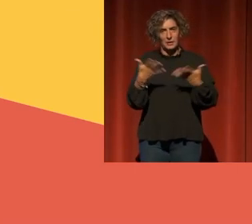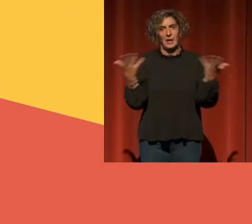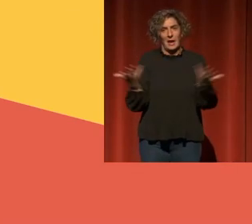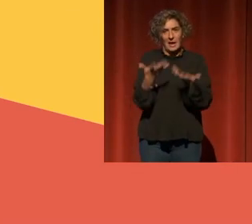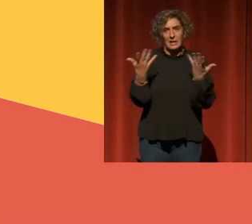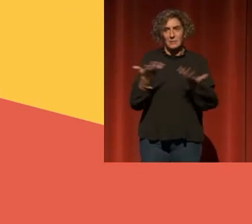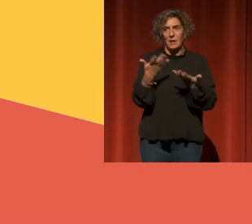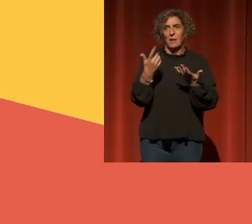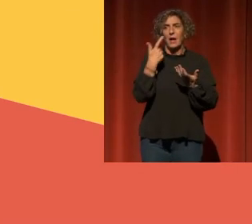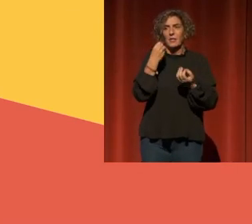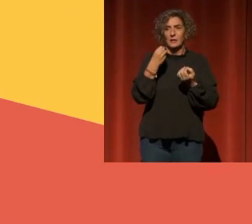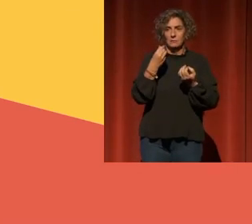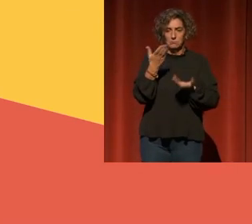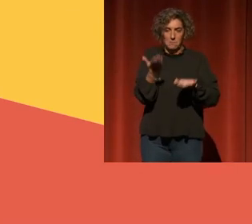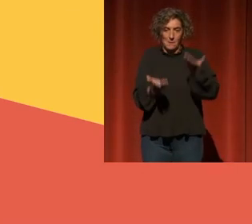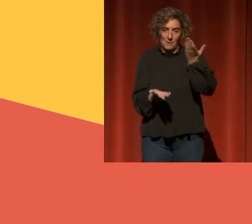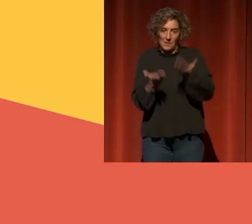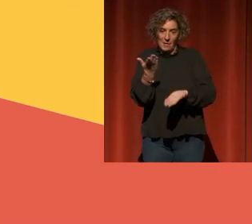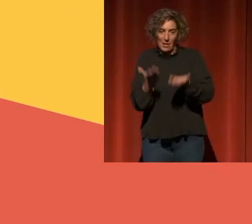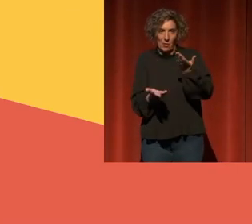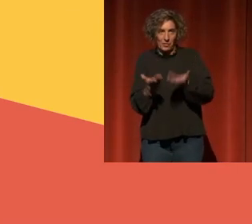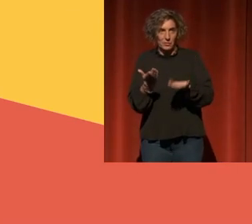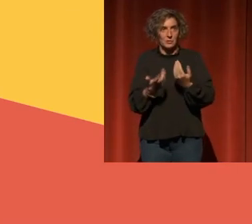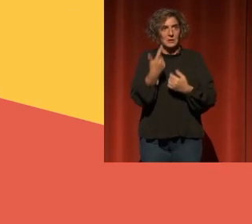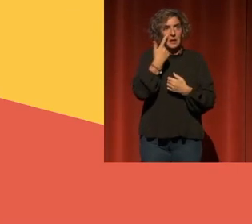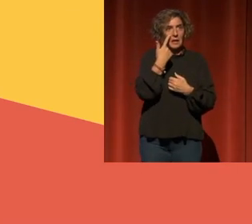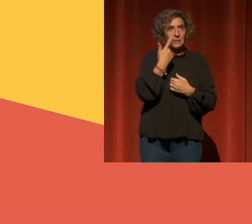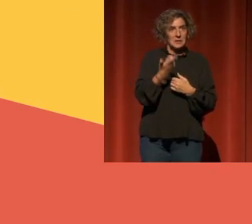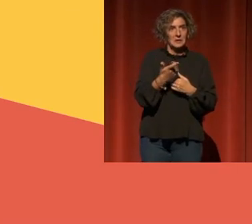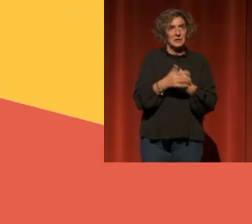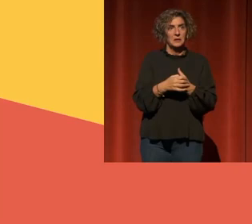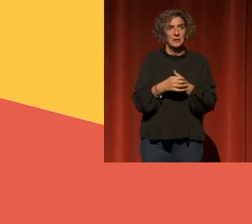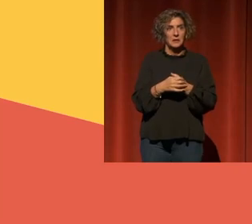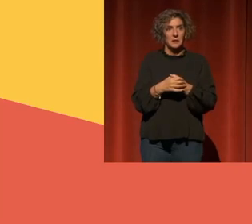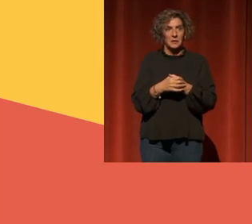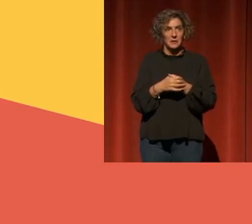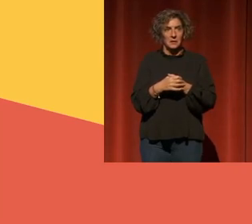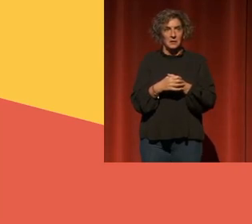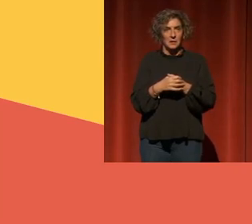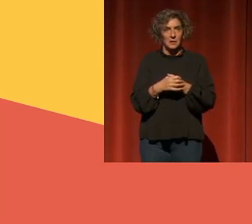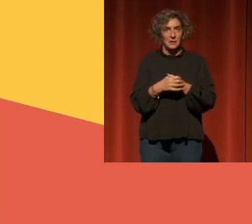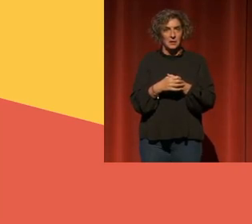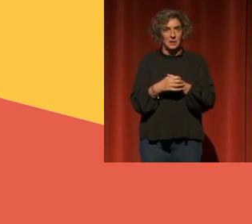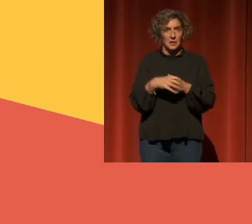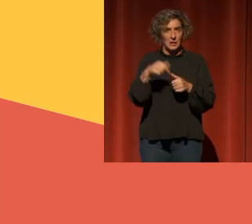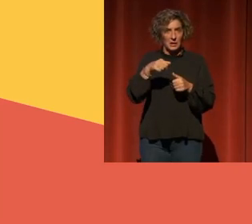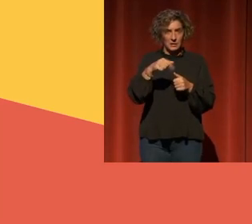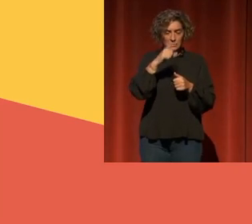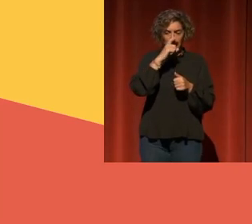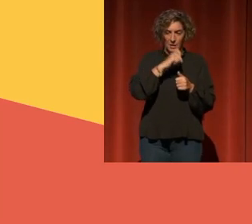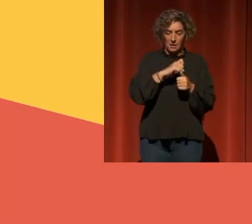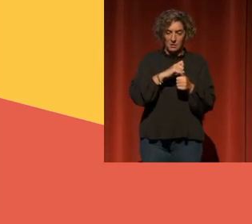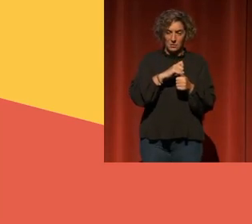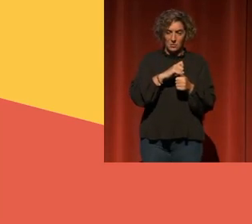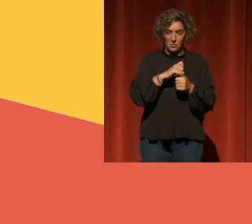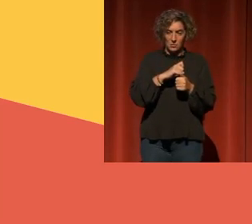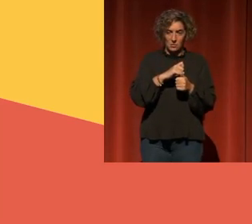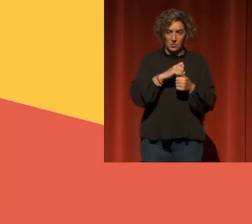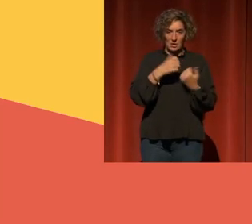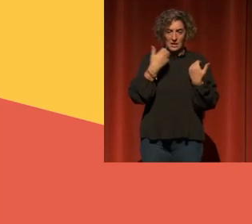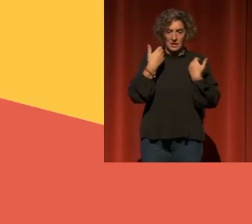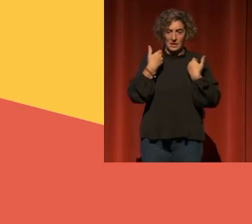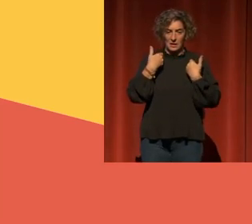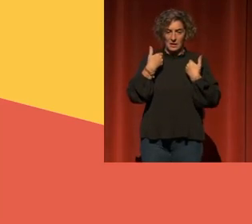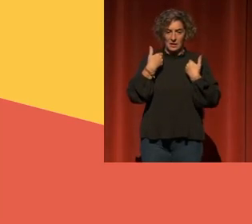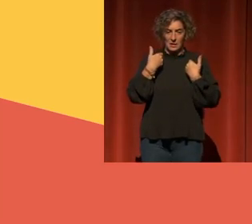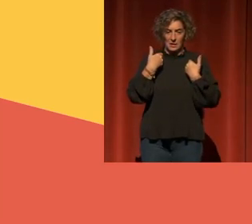evaluaciones porque no siempre se hacen Eh y bueno es que hay muchas diferencias entre todos los sistemas eh de bibliotecas públicas en